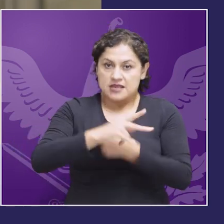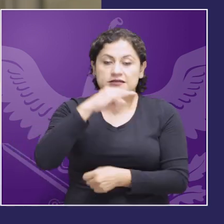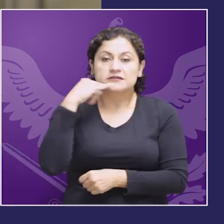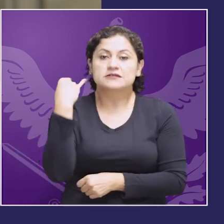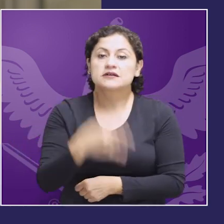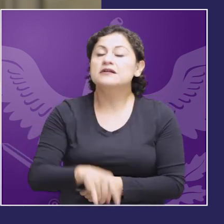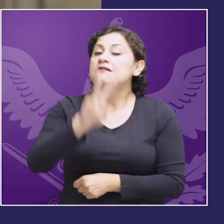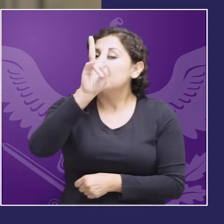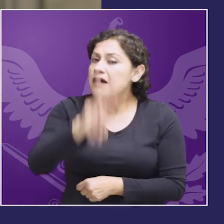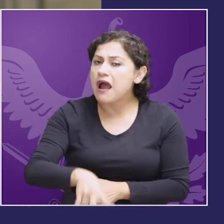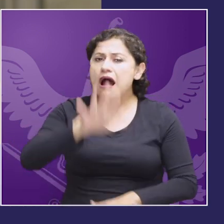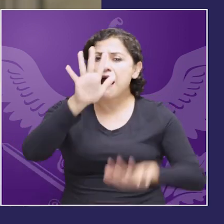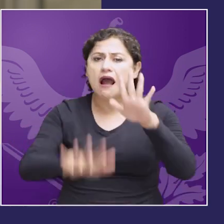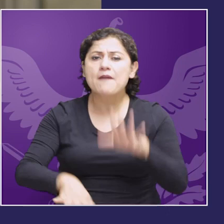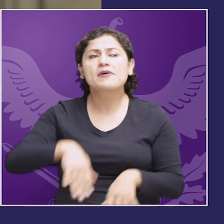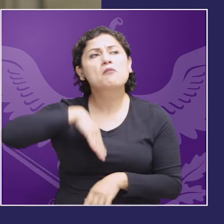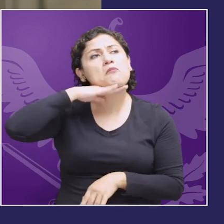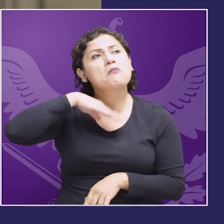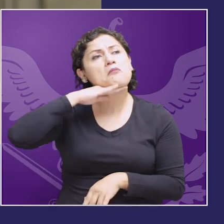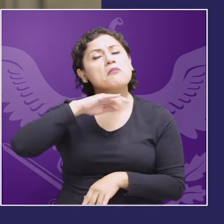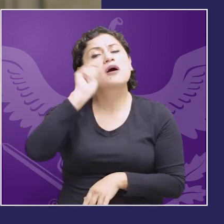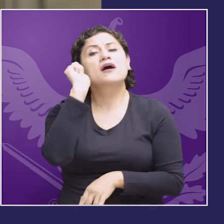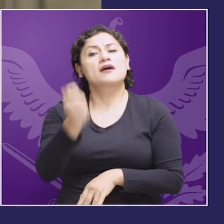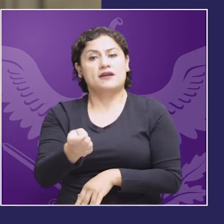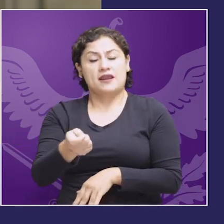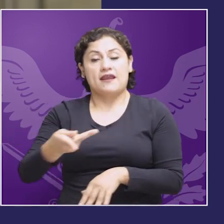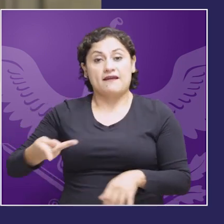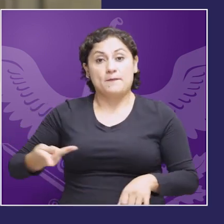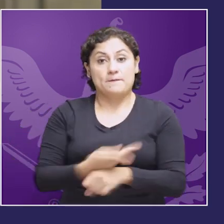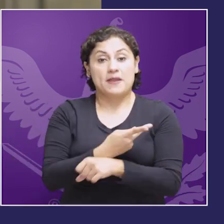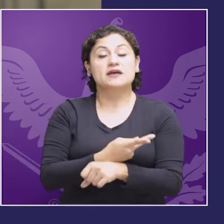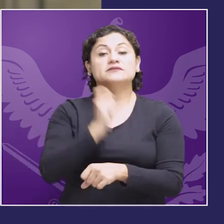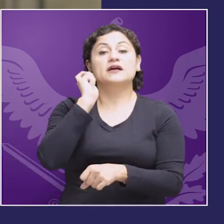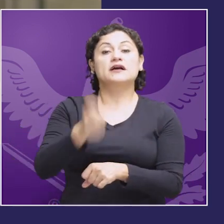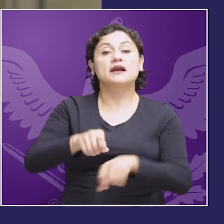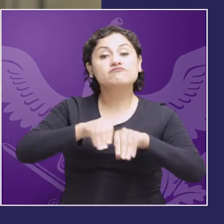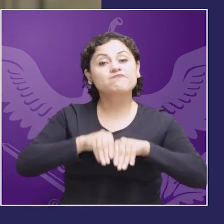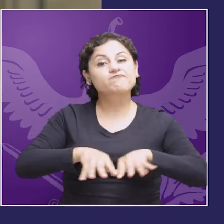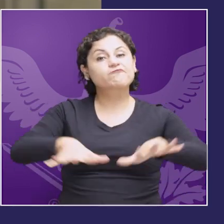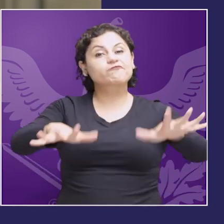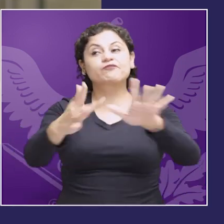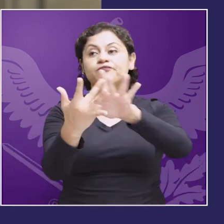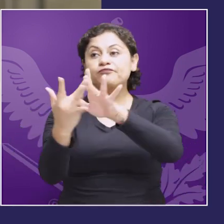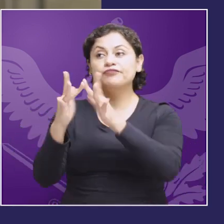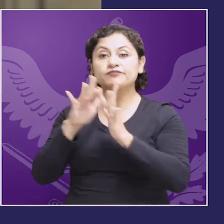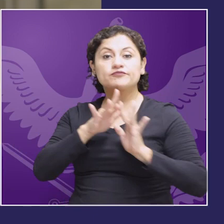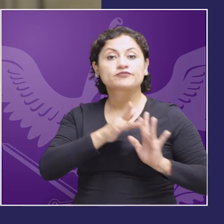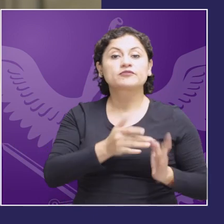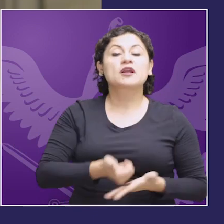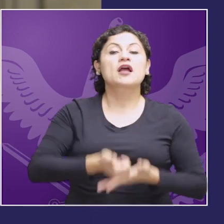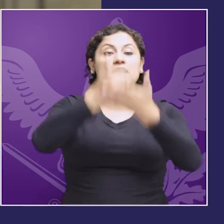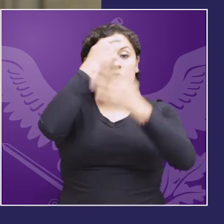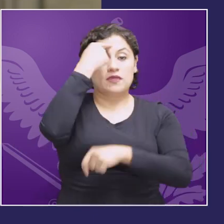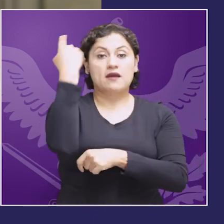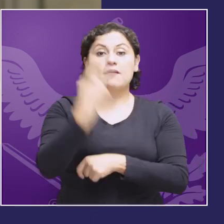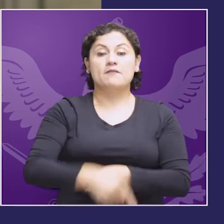fondo no captamos la importancia que tiene accionar en red para dar más chances, en el